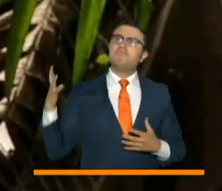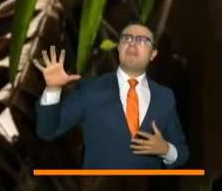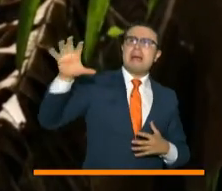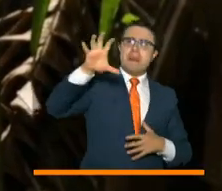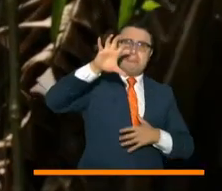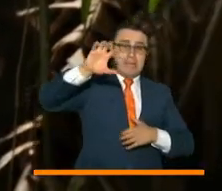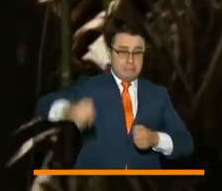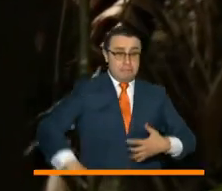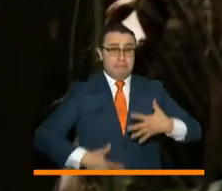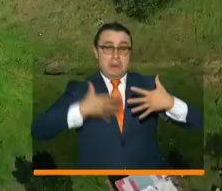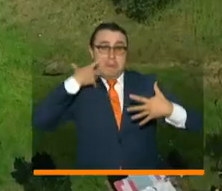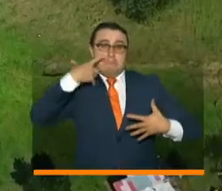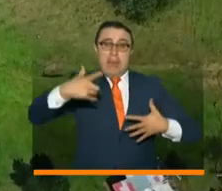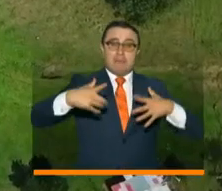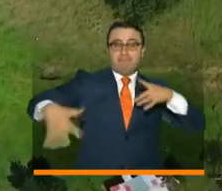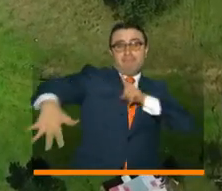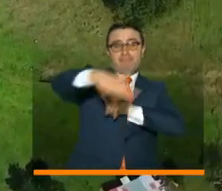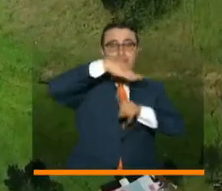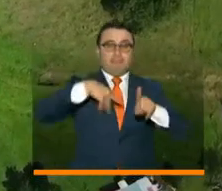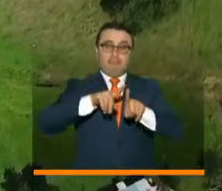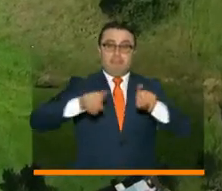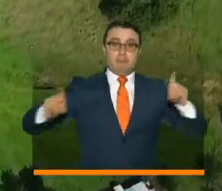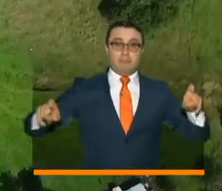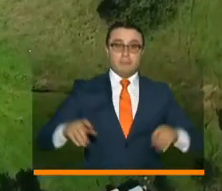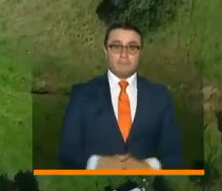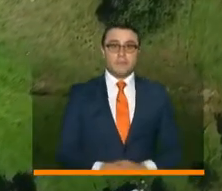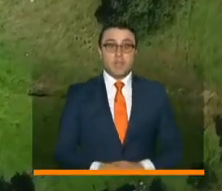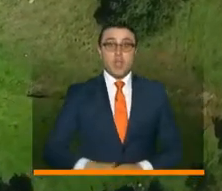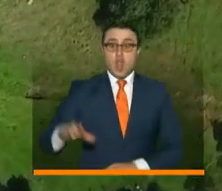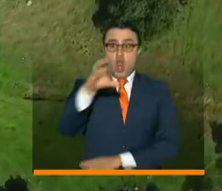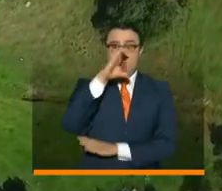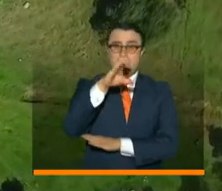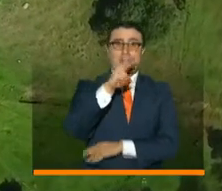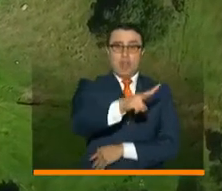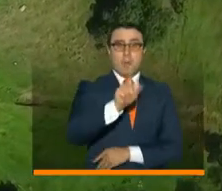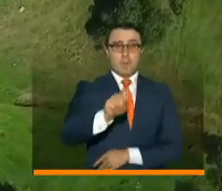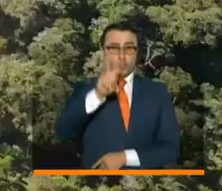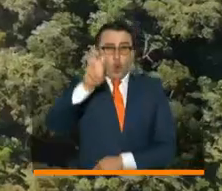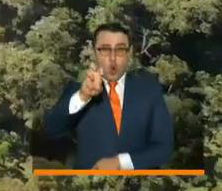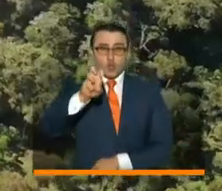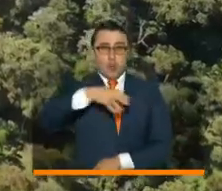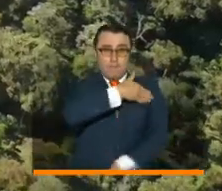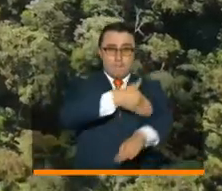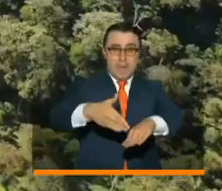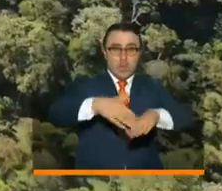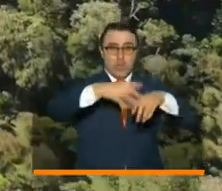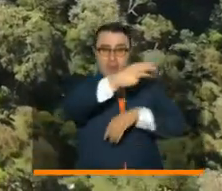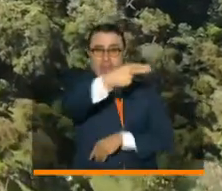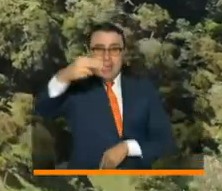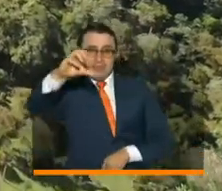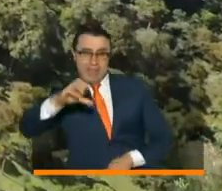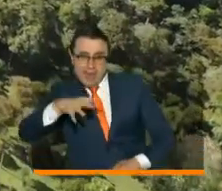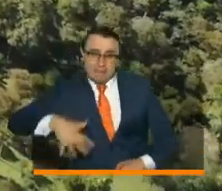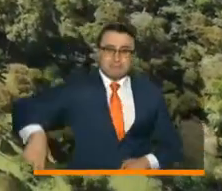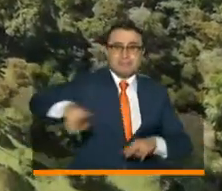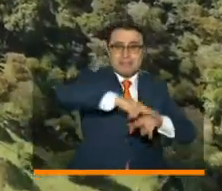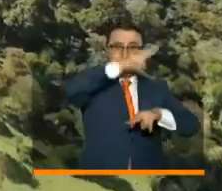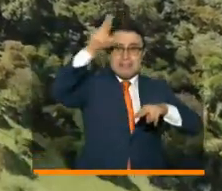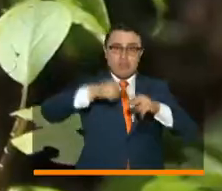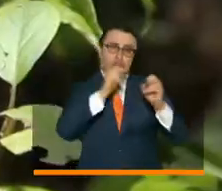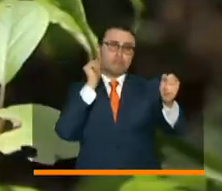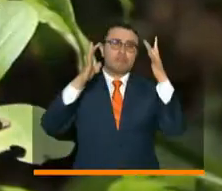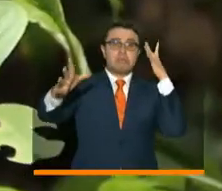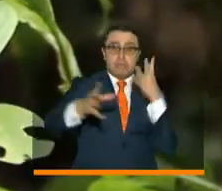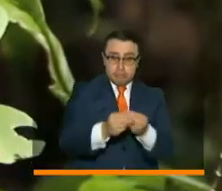más biodiversos del mundo. Colombia perdió 2.8 millones de hectáreas de bosque natural en los últimos 19